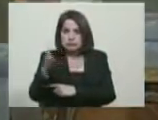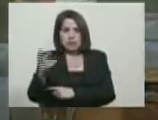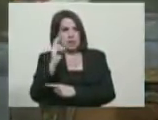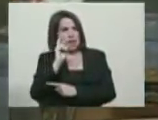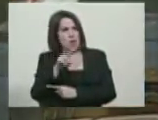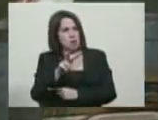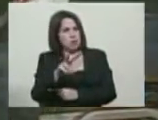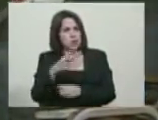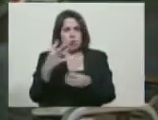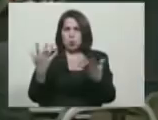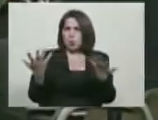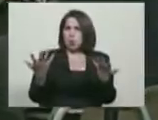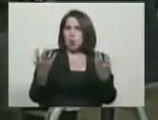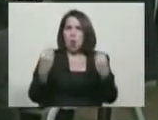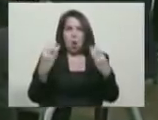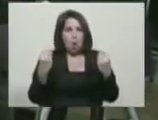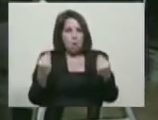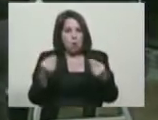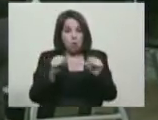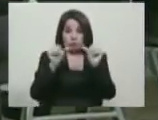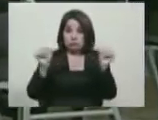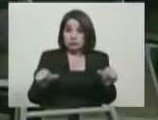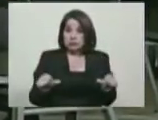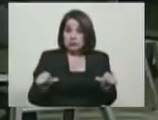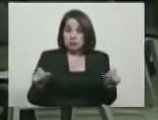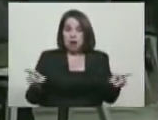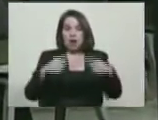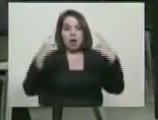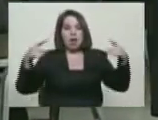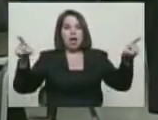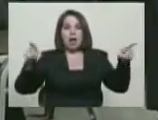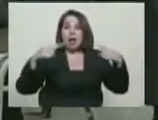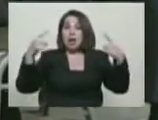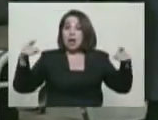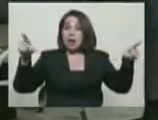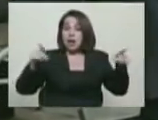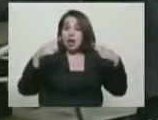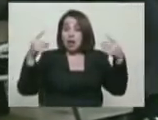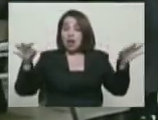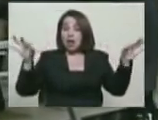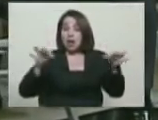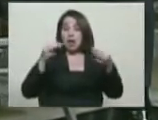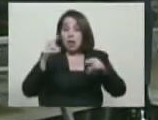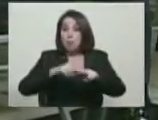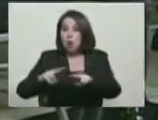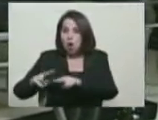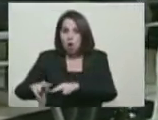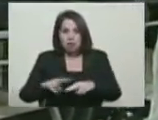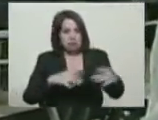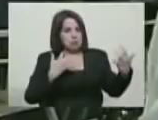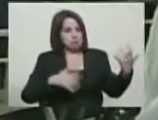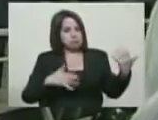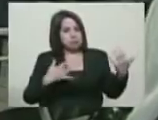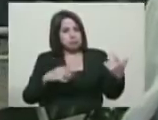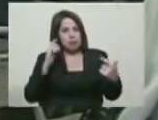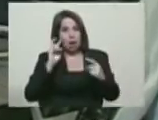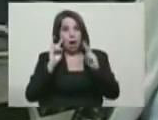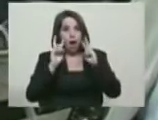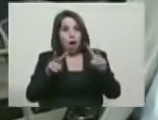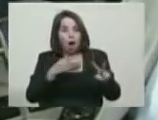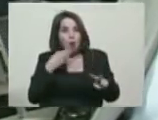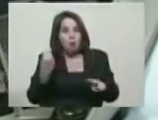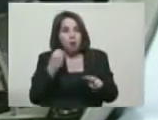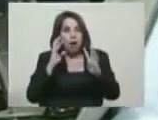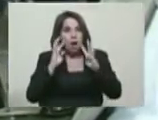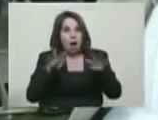un coro, un sistema de orquesta de música constituido por niños y por jóvenes, ha sido un